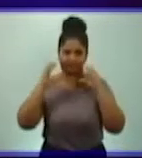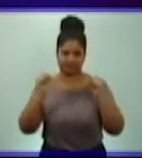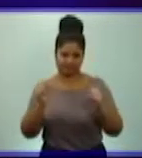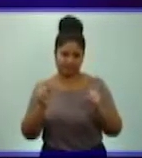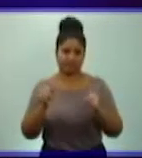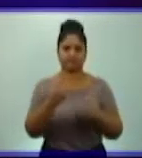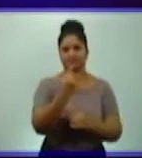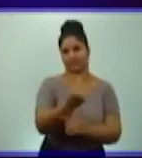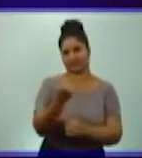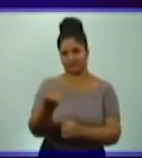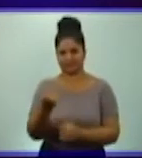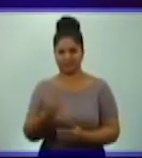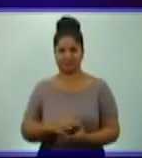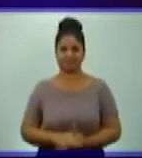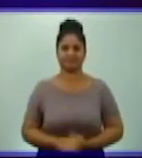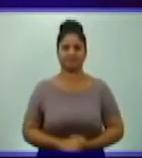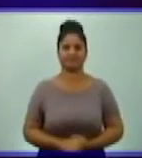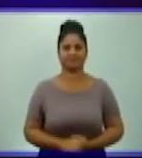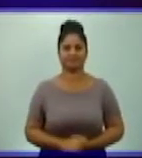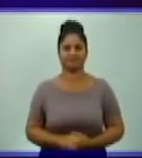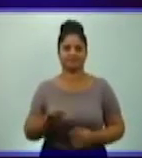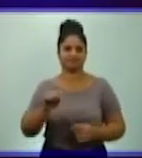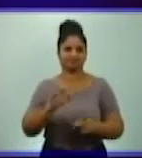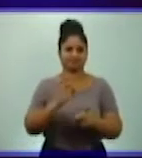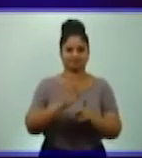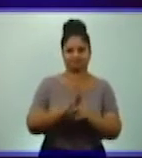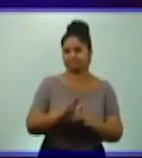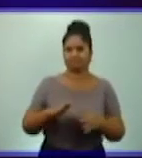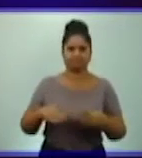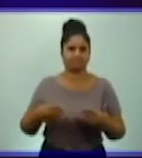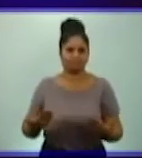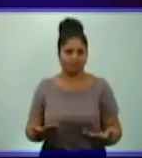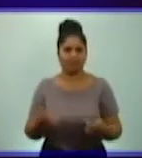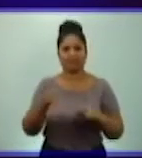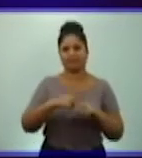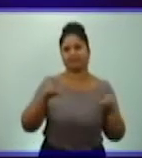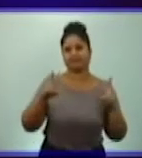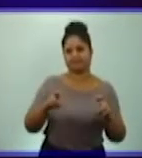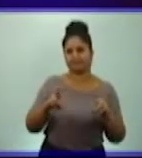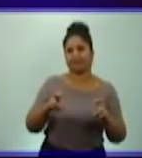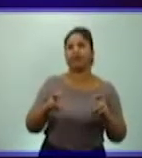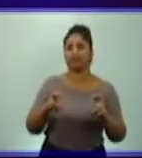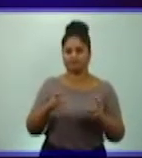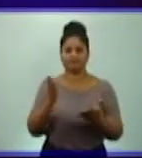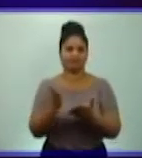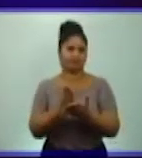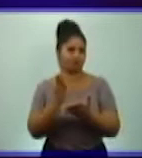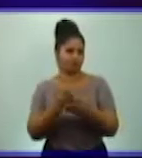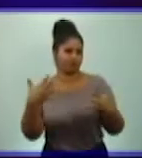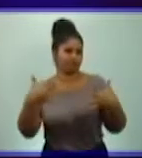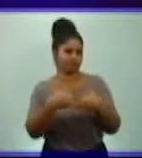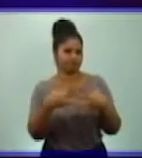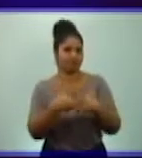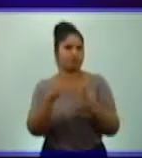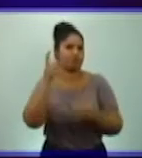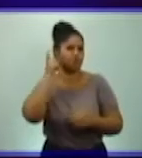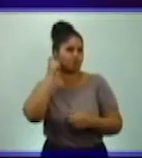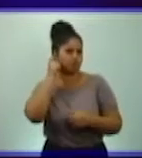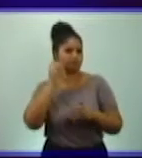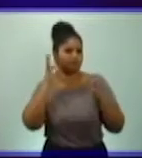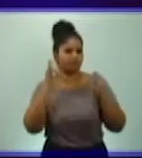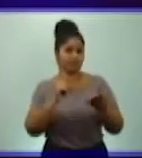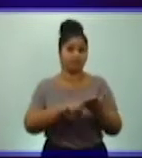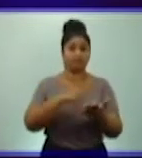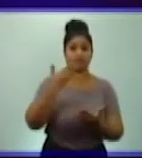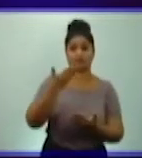uno. Hoy vamos a estar trabajando con una mujer maravillosa. Vamos a analizar un poema de esta mujer